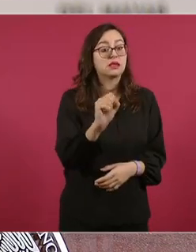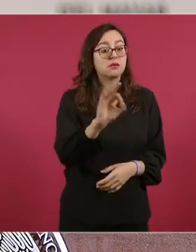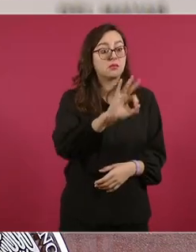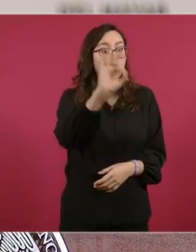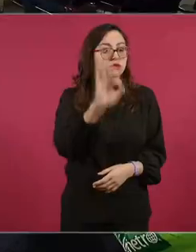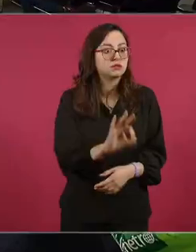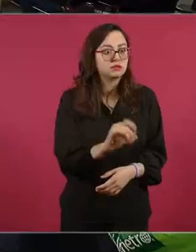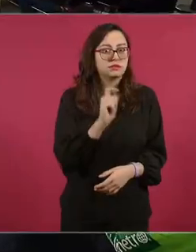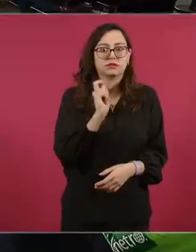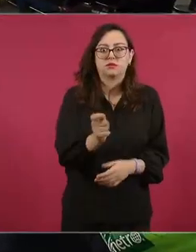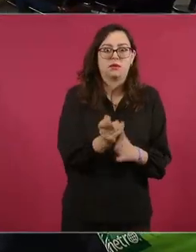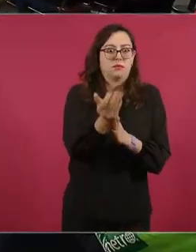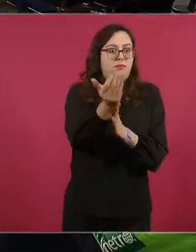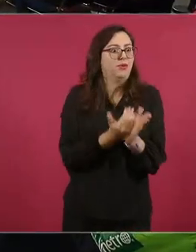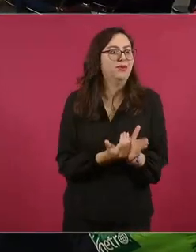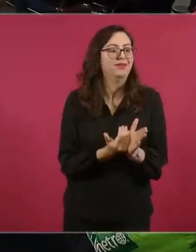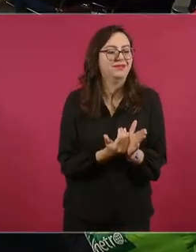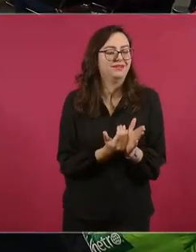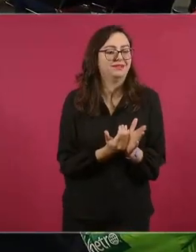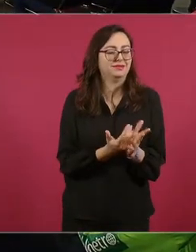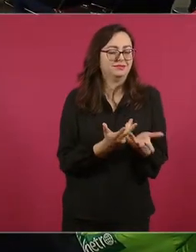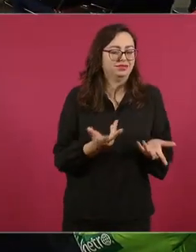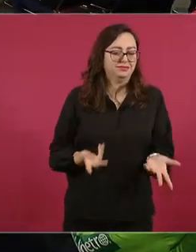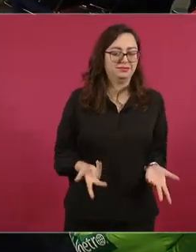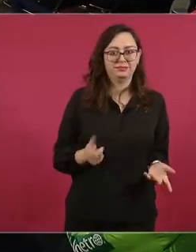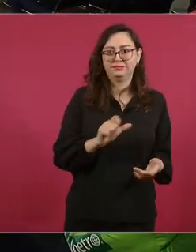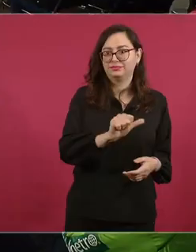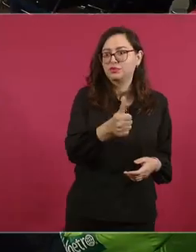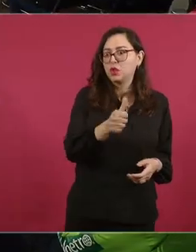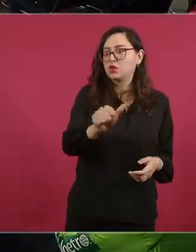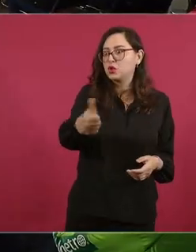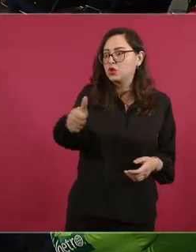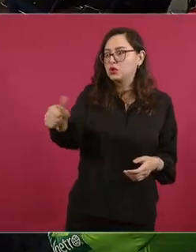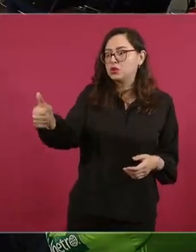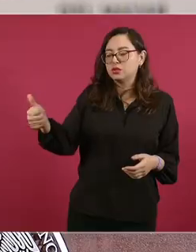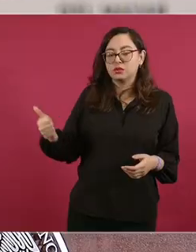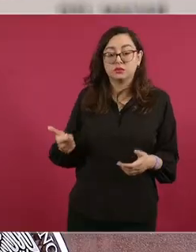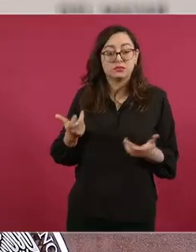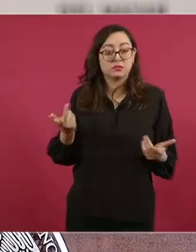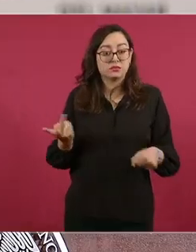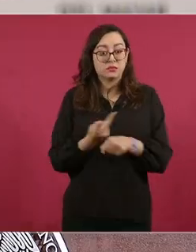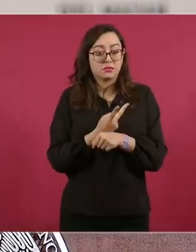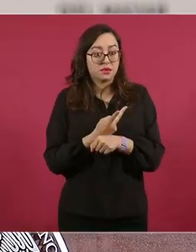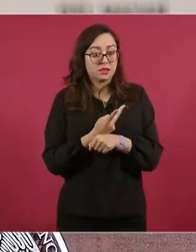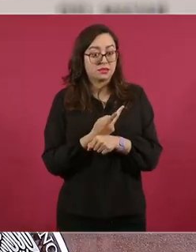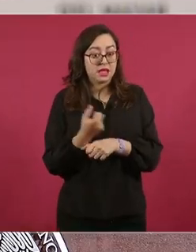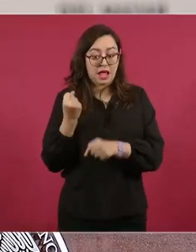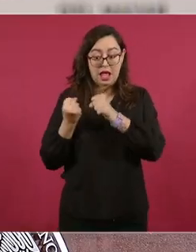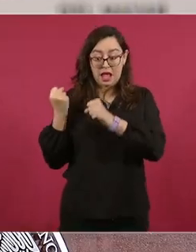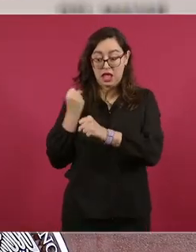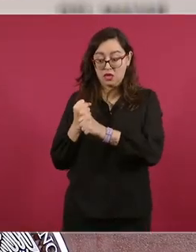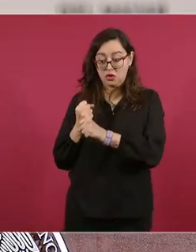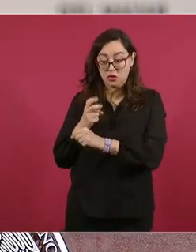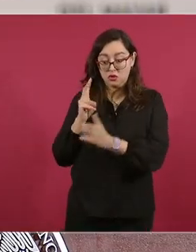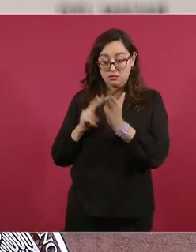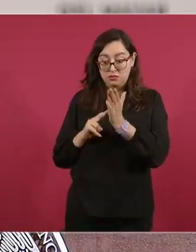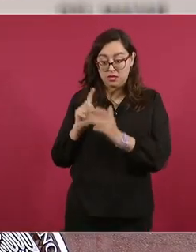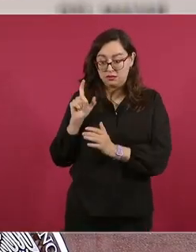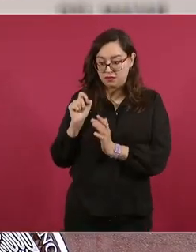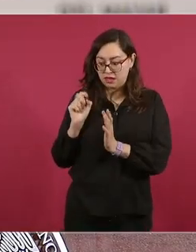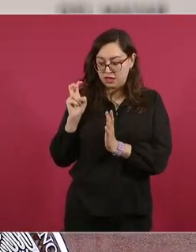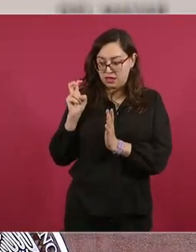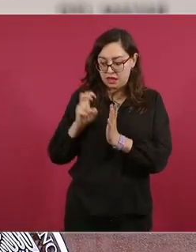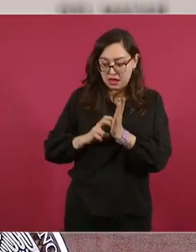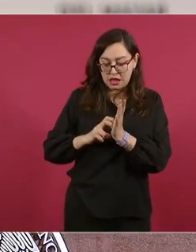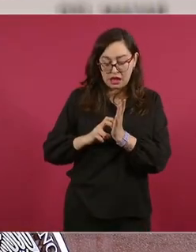digamos en los otros trabajadores donde, de no haber hecho la reforma del 2020, pues estarían